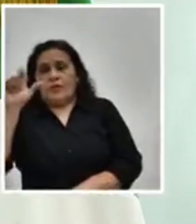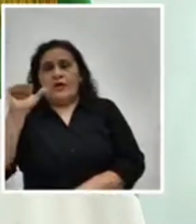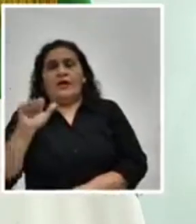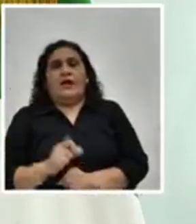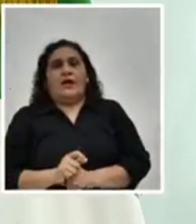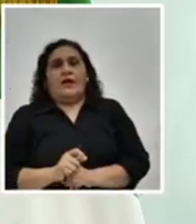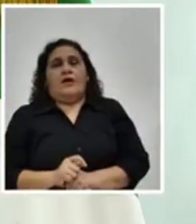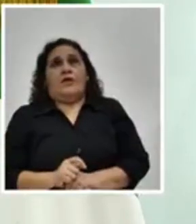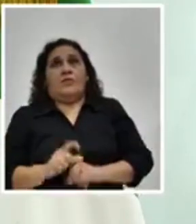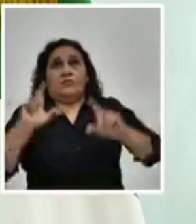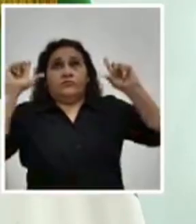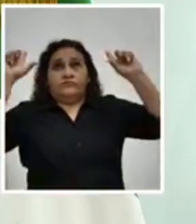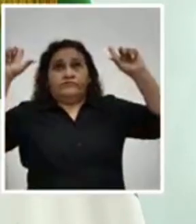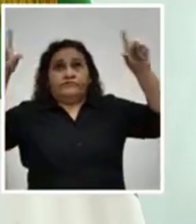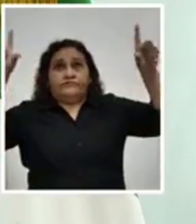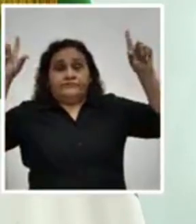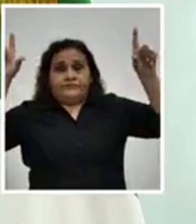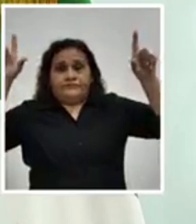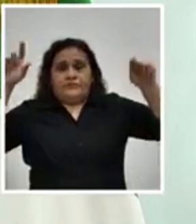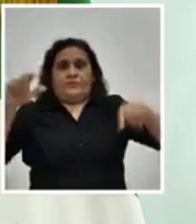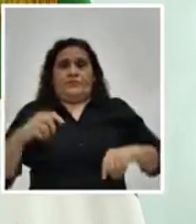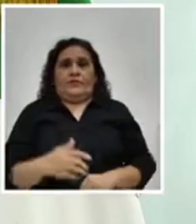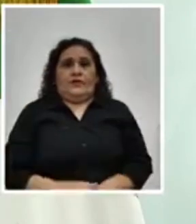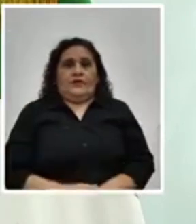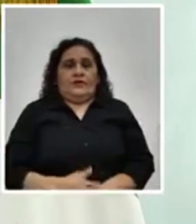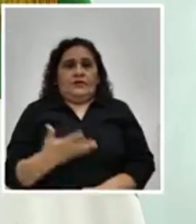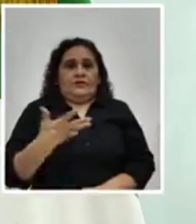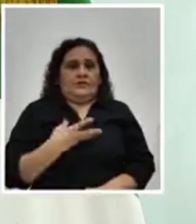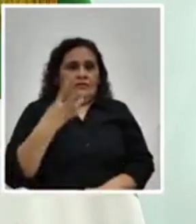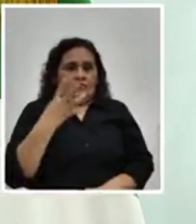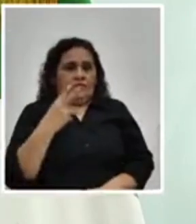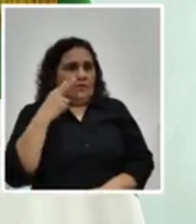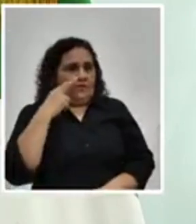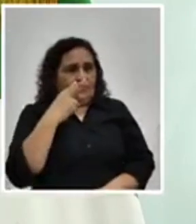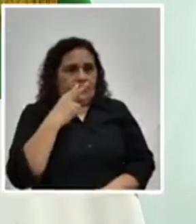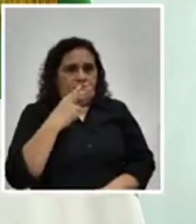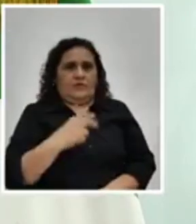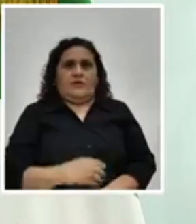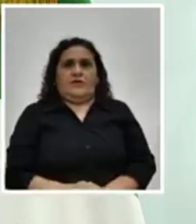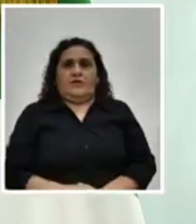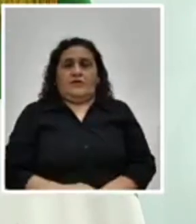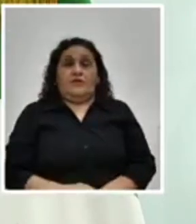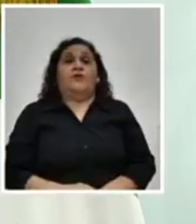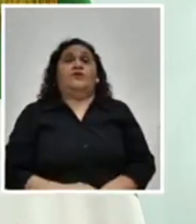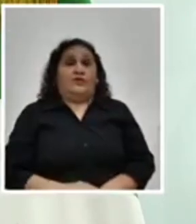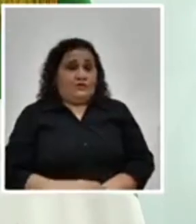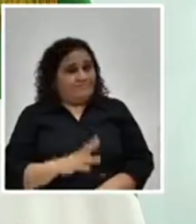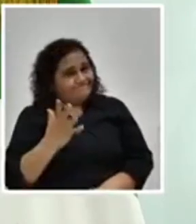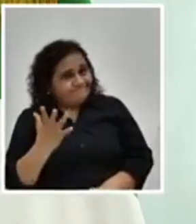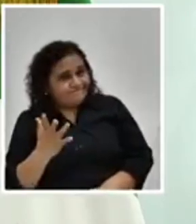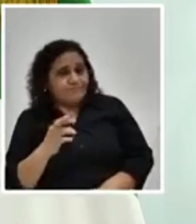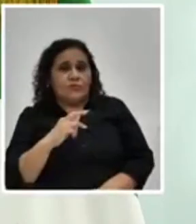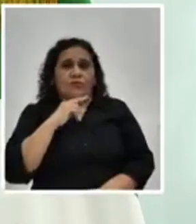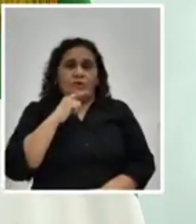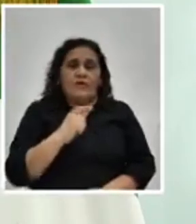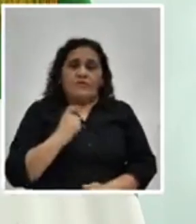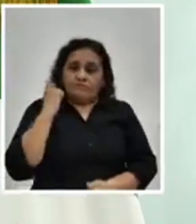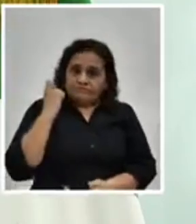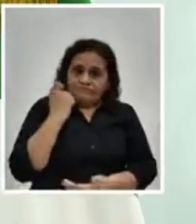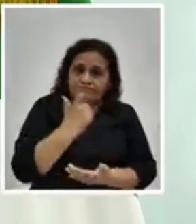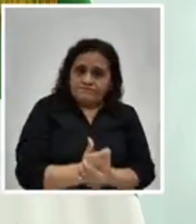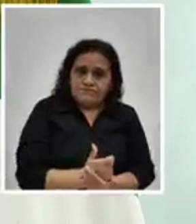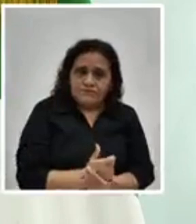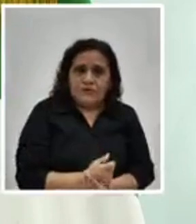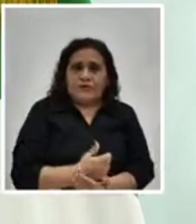pantallas, la cual tiene un marcador de 4 vistas, por mencionar algunas de las mejoras, todo con una inversión aproximada